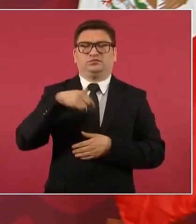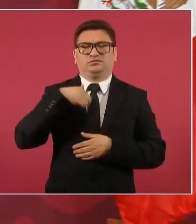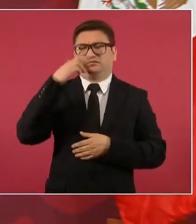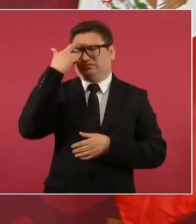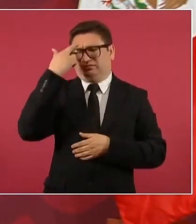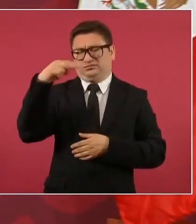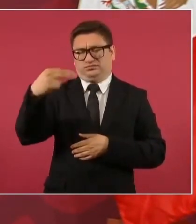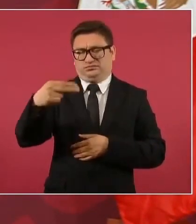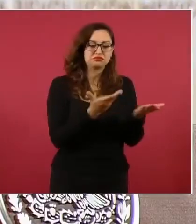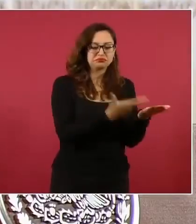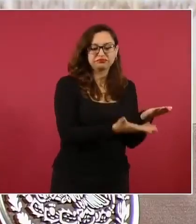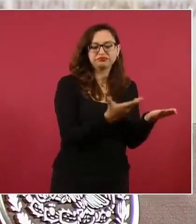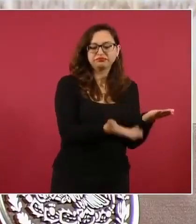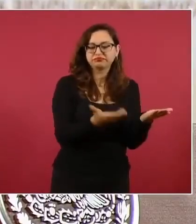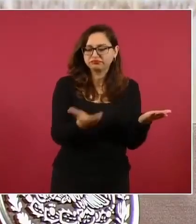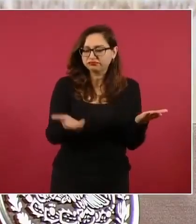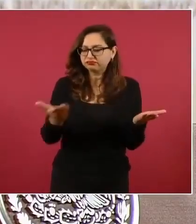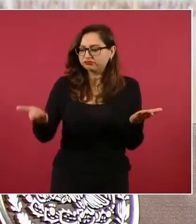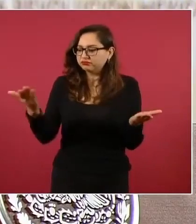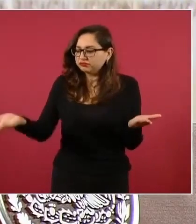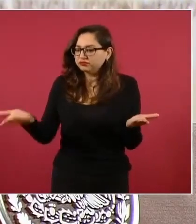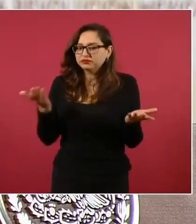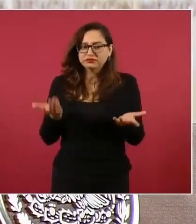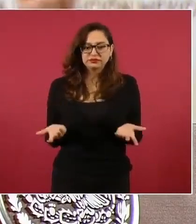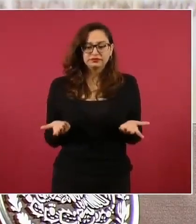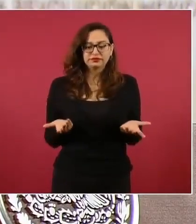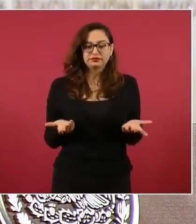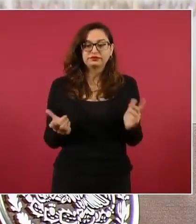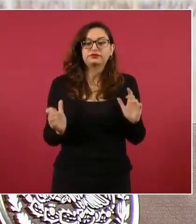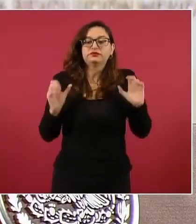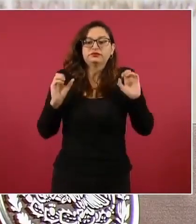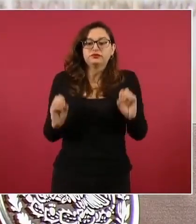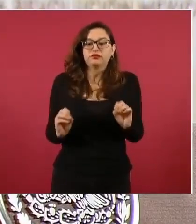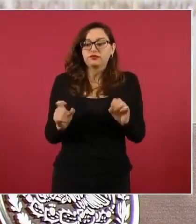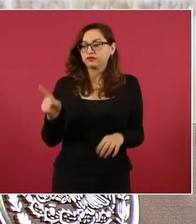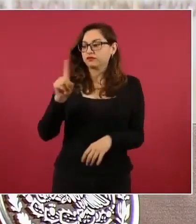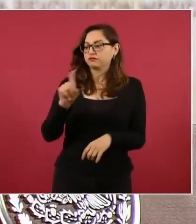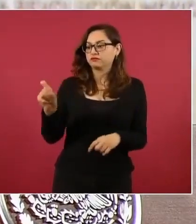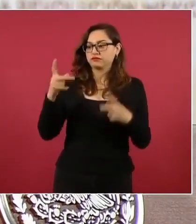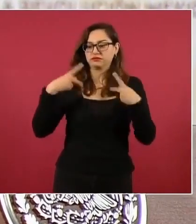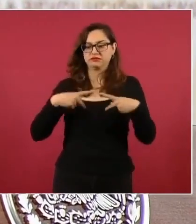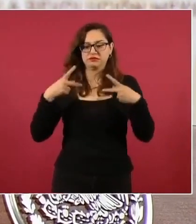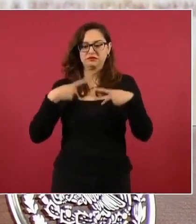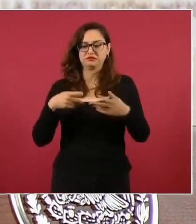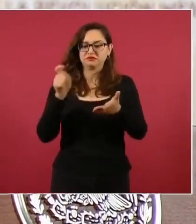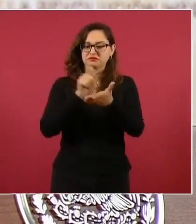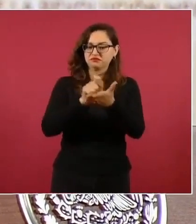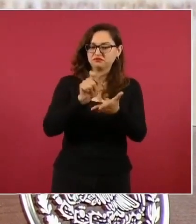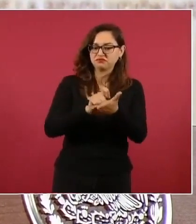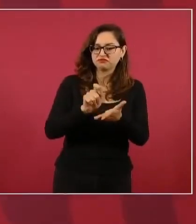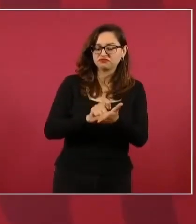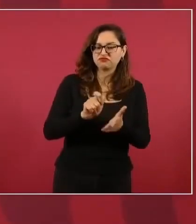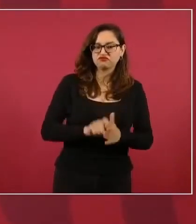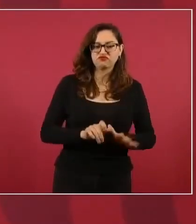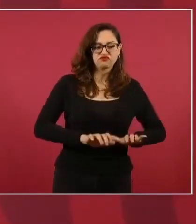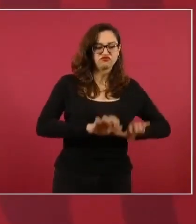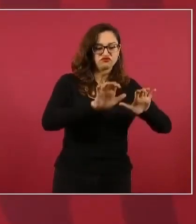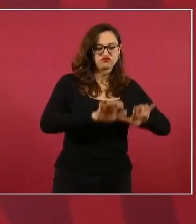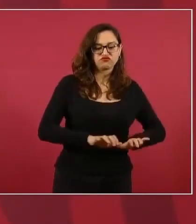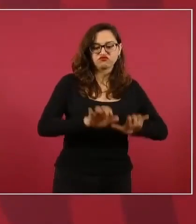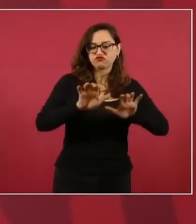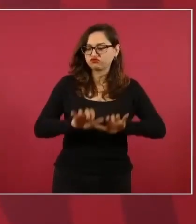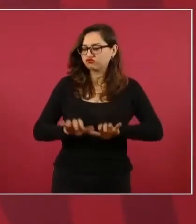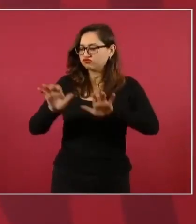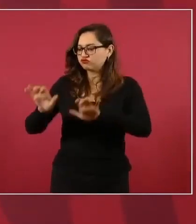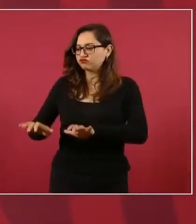a defender al INE. Aunque pidió no ofenderse por los calificativos que ha asignado a quienes marcharán bajo la consigna «El INE no